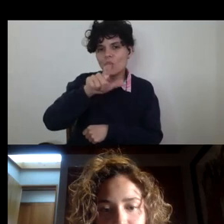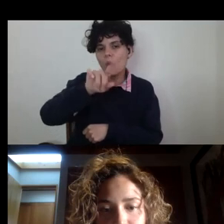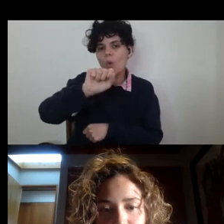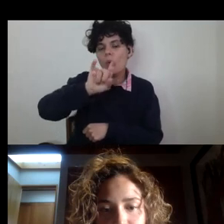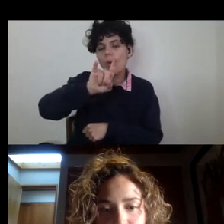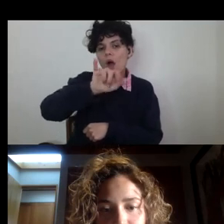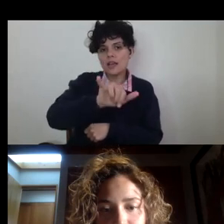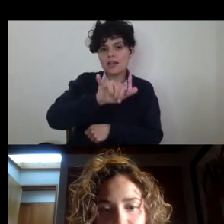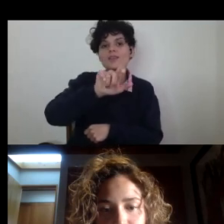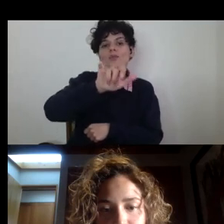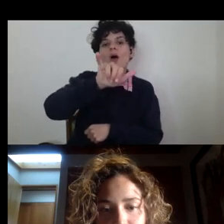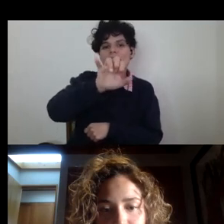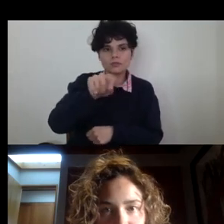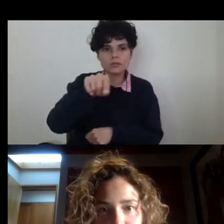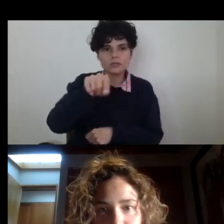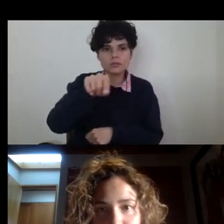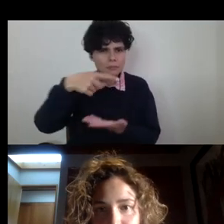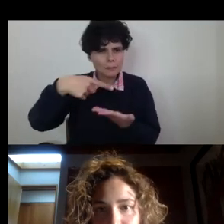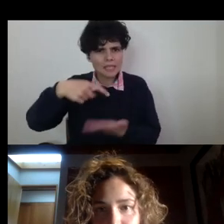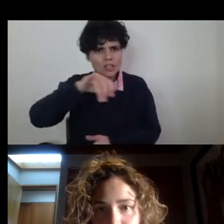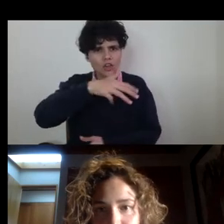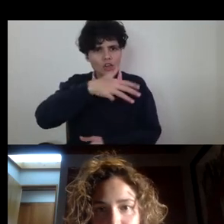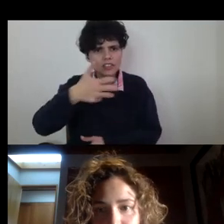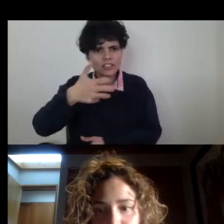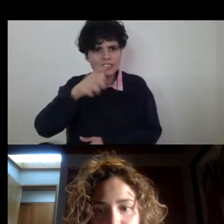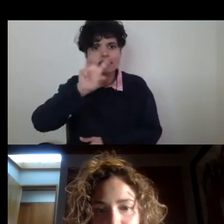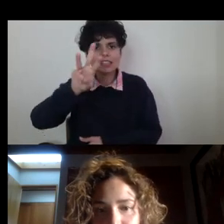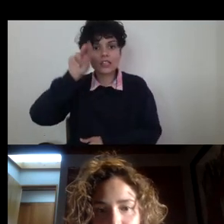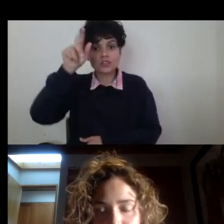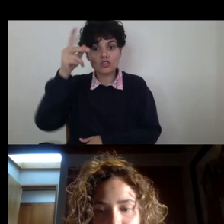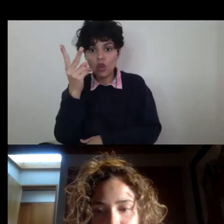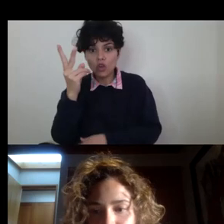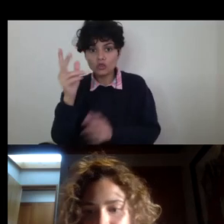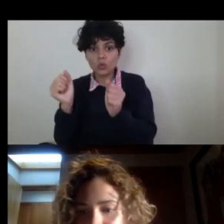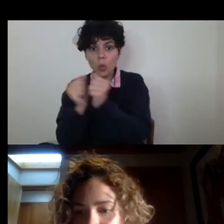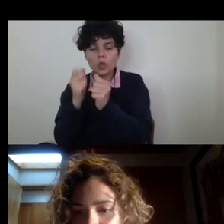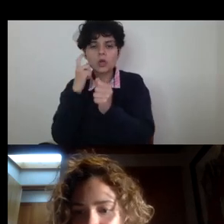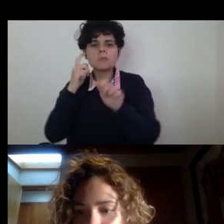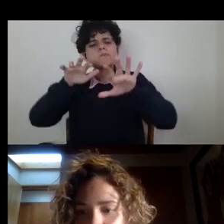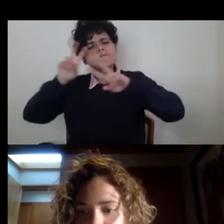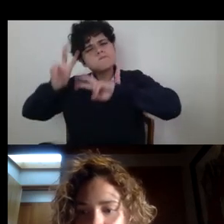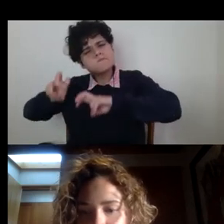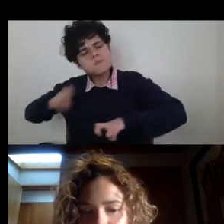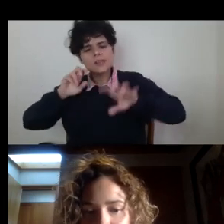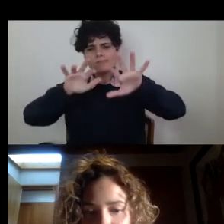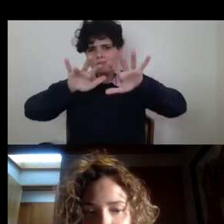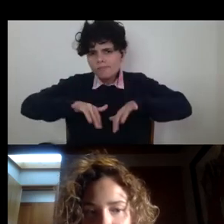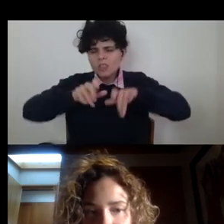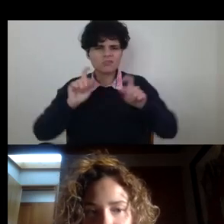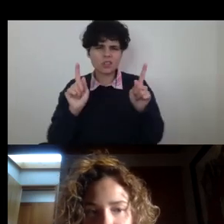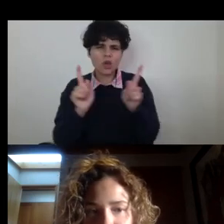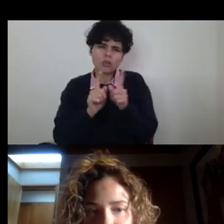1963, justo un año después que yo lo conozco, publican un artículo muy breve, pero absolutamente crucial en